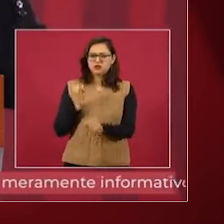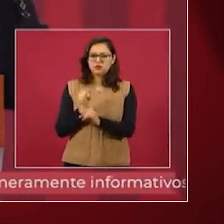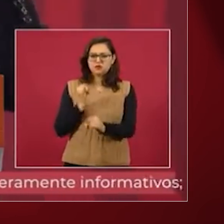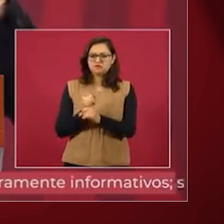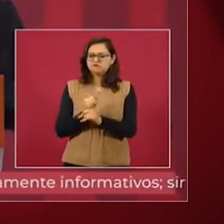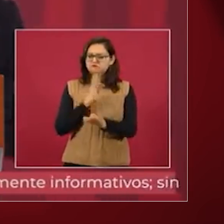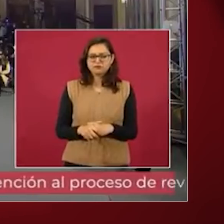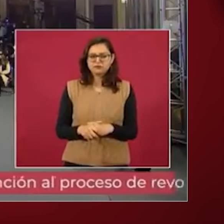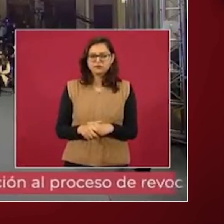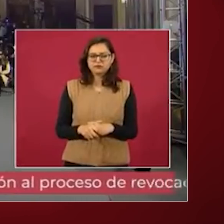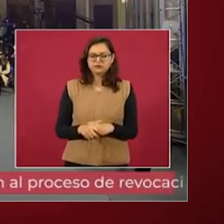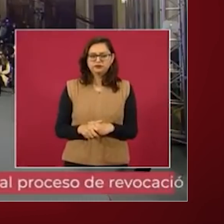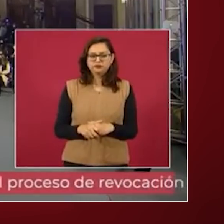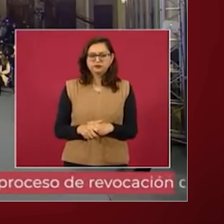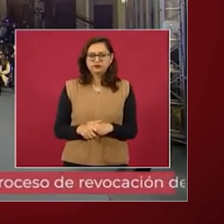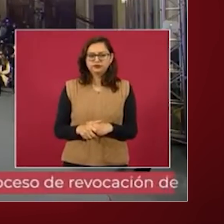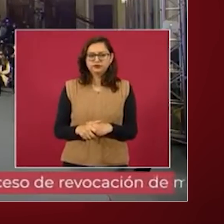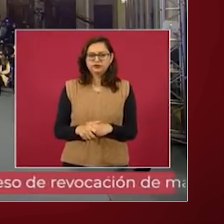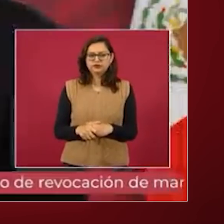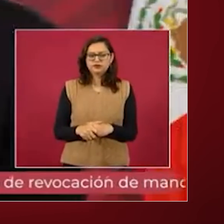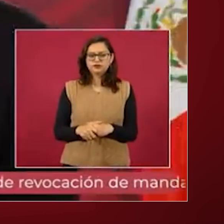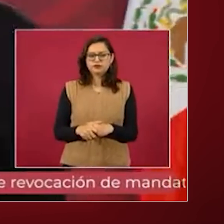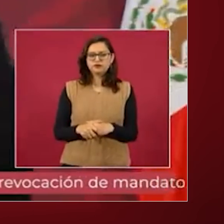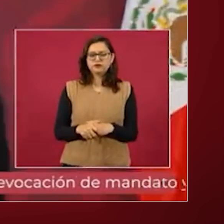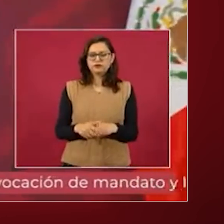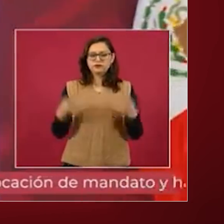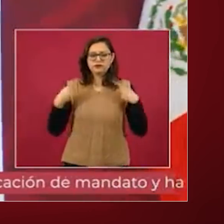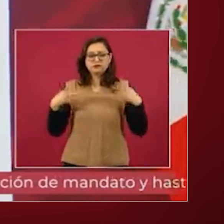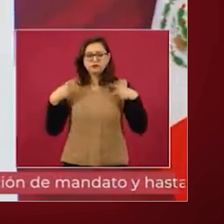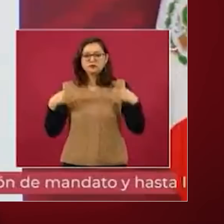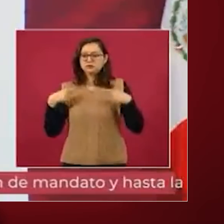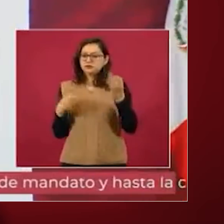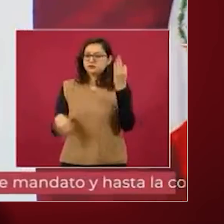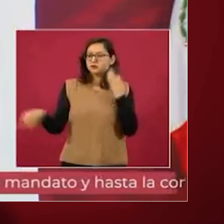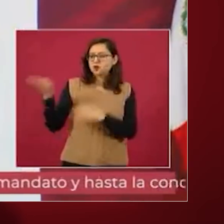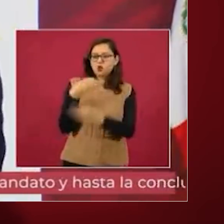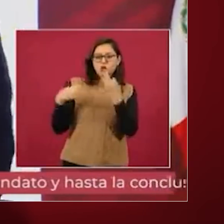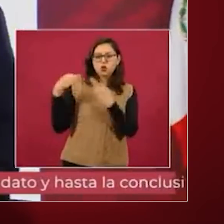promovieron un mensaje para que todos pusieran